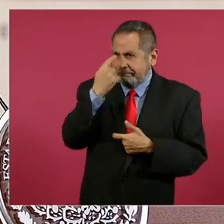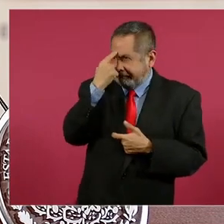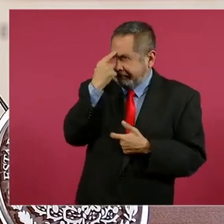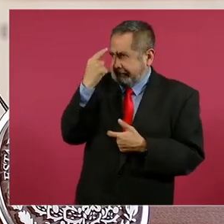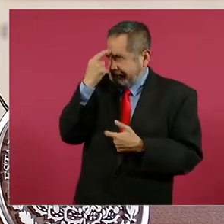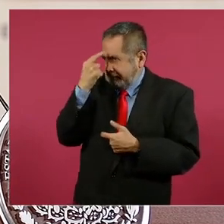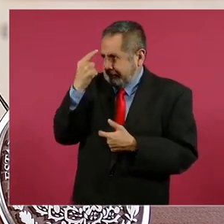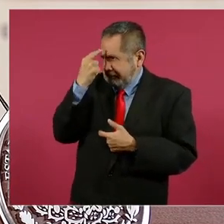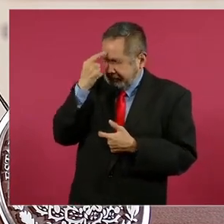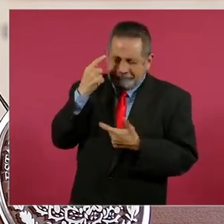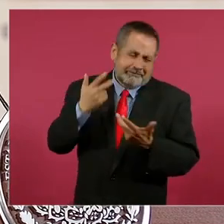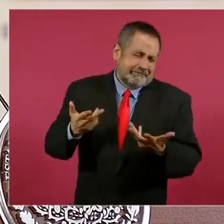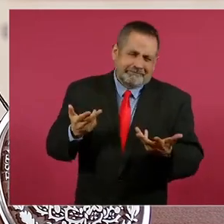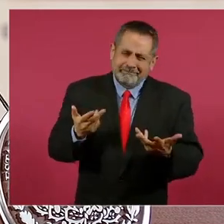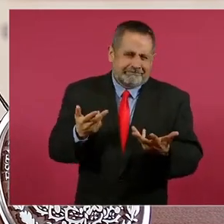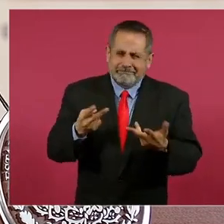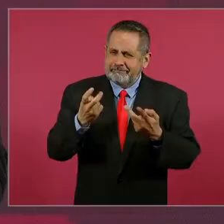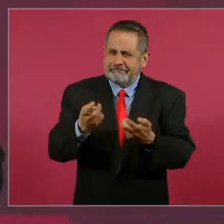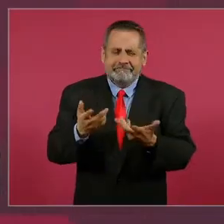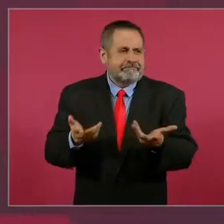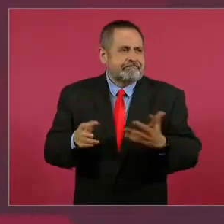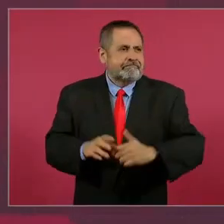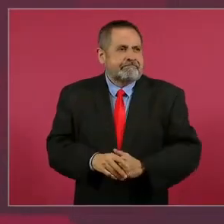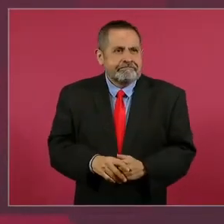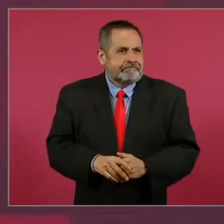porque eso es lo que los